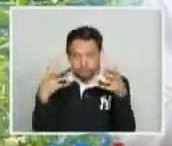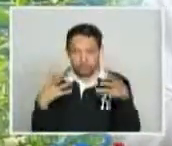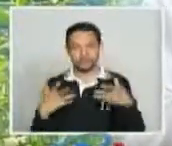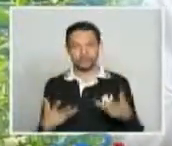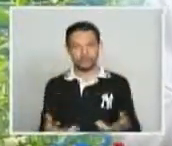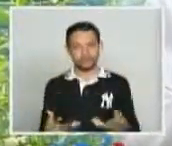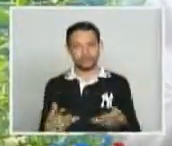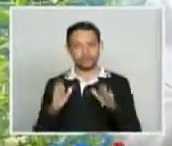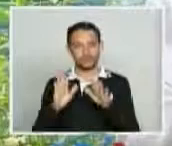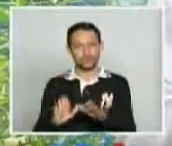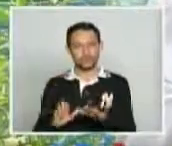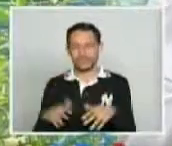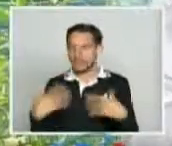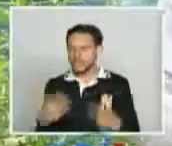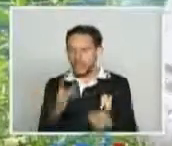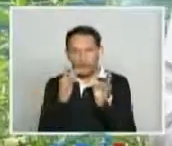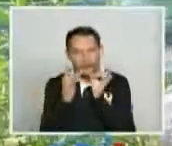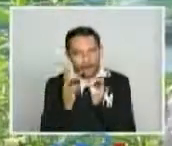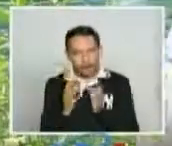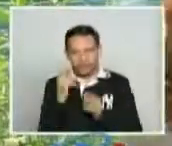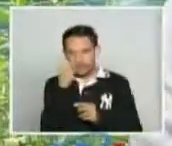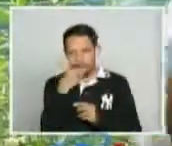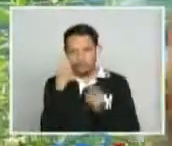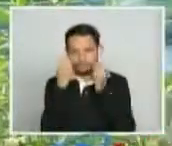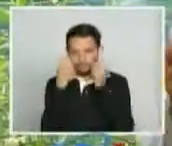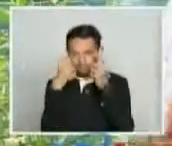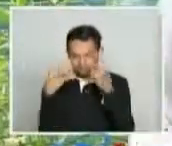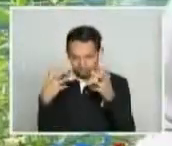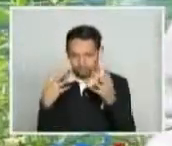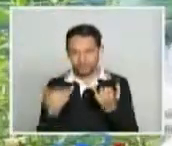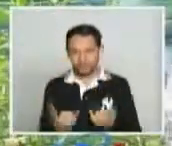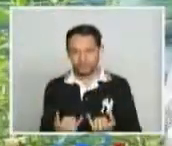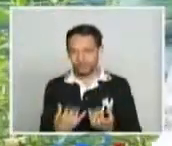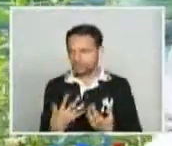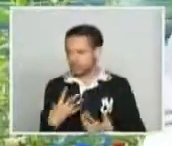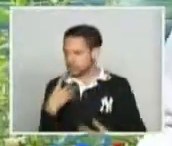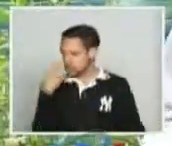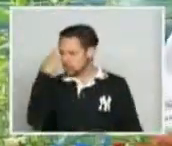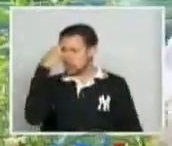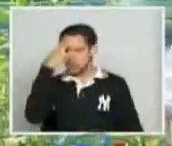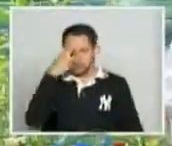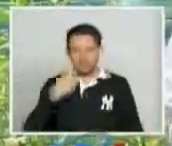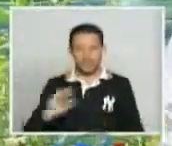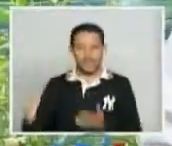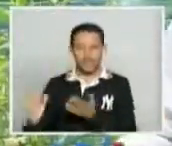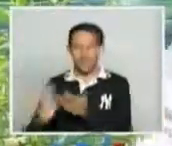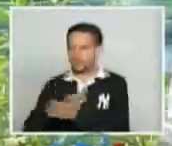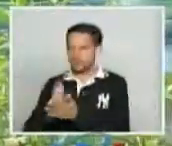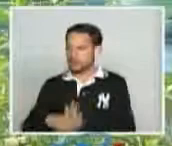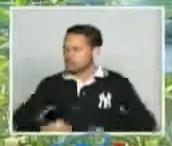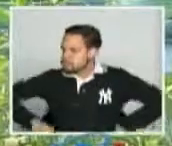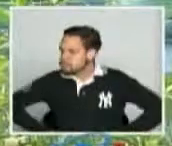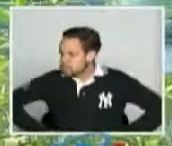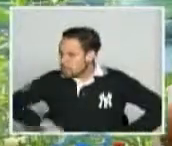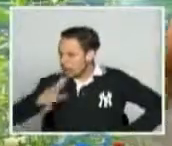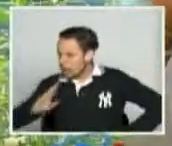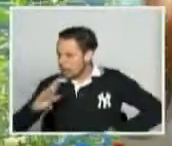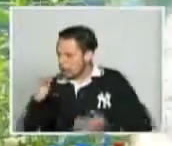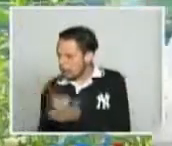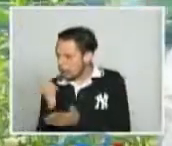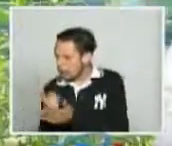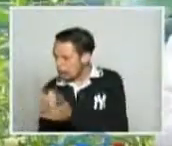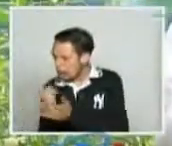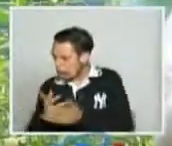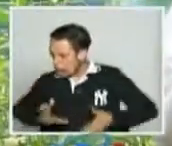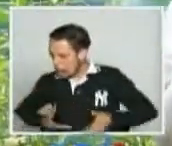llama exoftalmo. Es la persona que a toda hora está irritada, que no se le puede hablar porque responde con una piedra en la mano. Es la